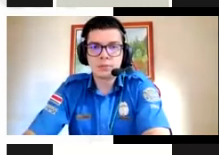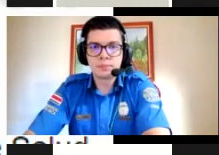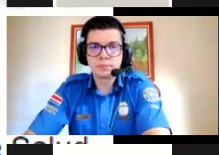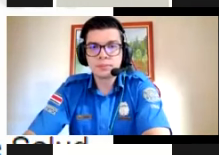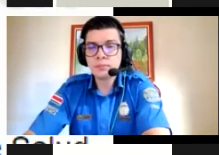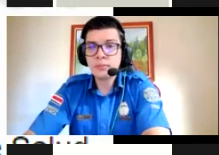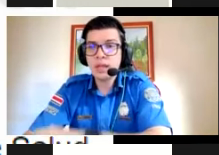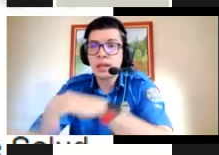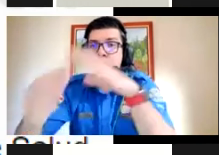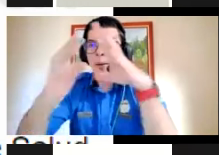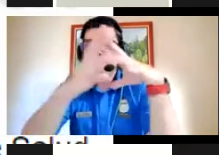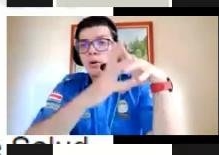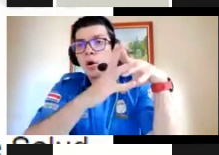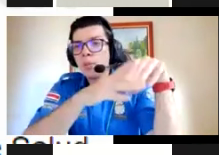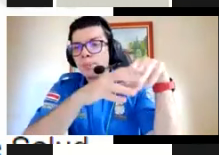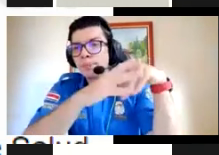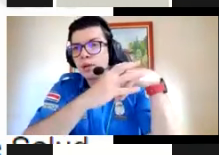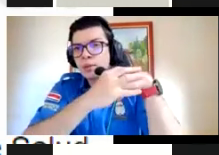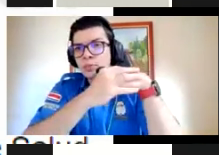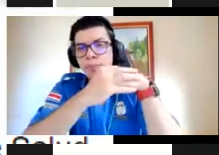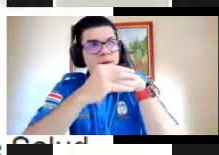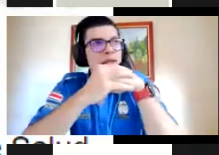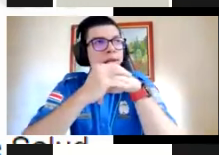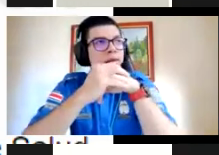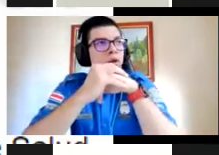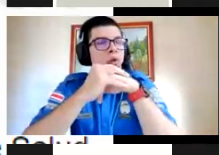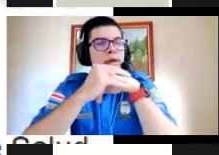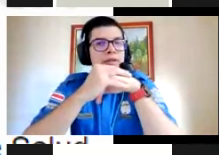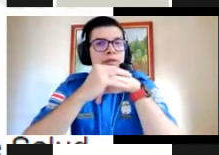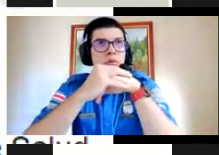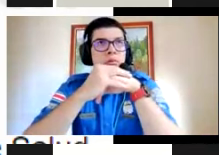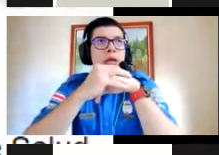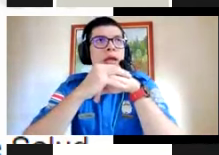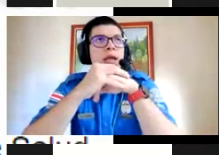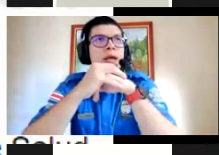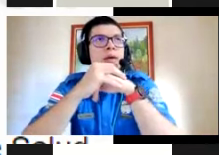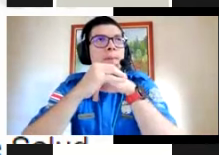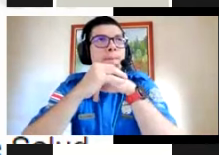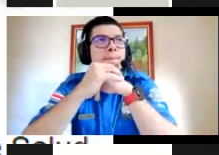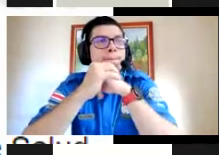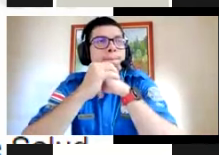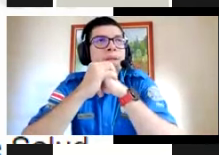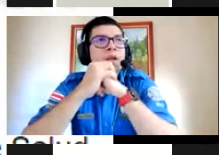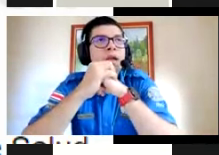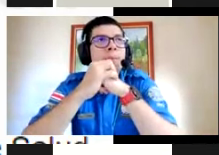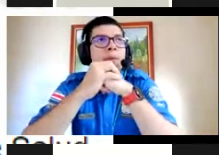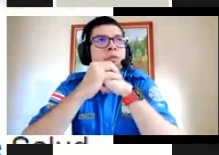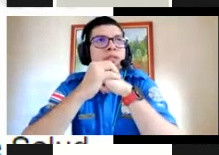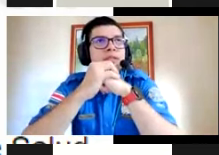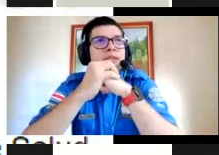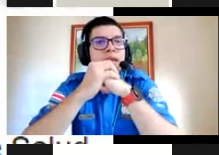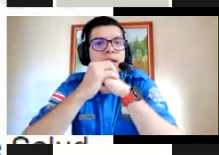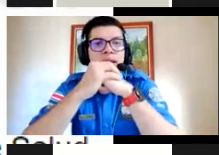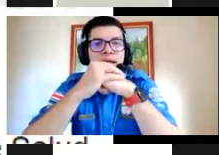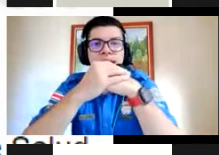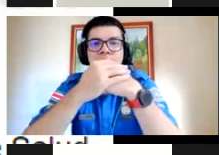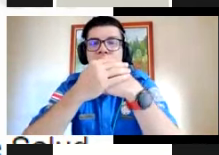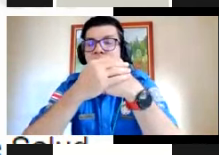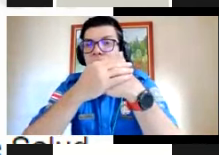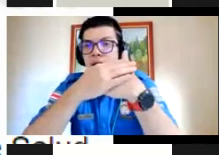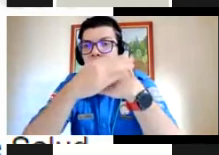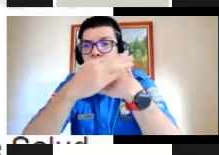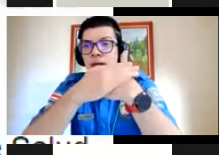Crítico. Pero, ¿cómo podemos prevenir todo esto? ¿Qué podemos hacer?